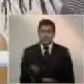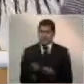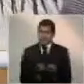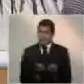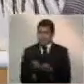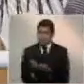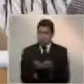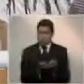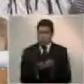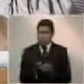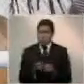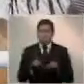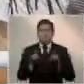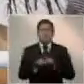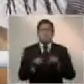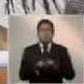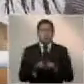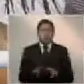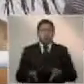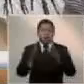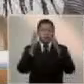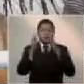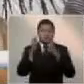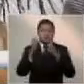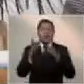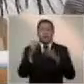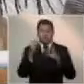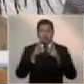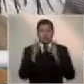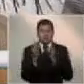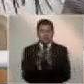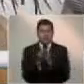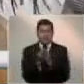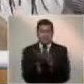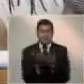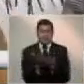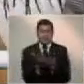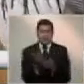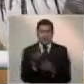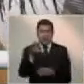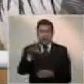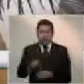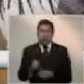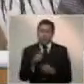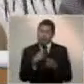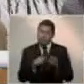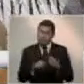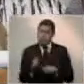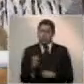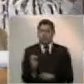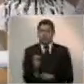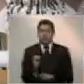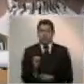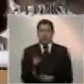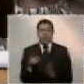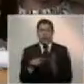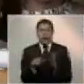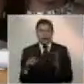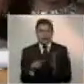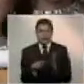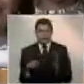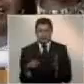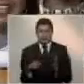negociaron un mismo inmueble a varias familias. Lo negociaron mediante la compra-venta o los alquileres.